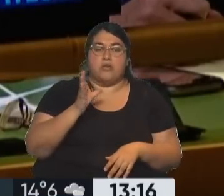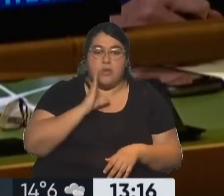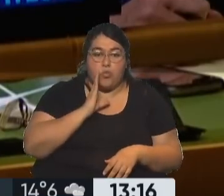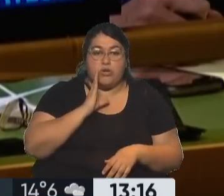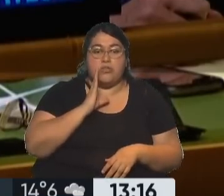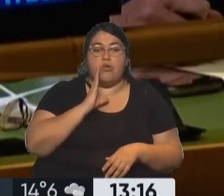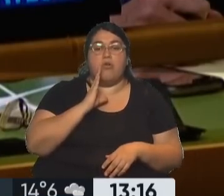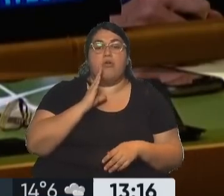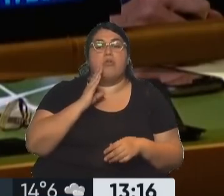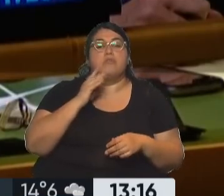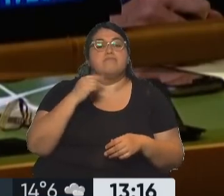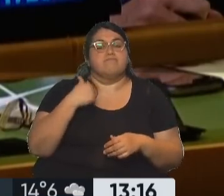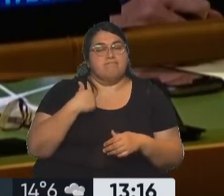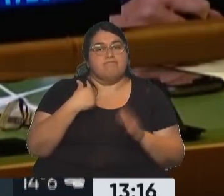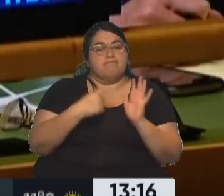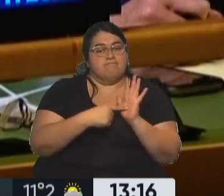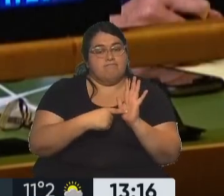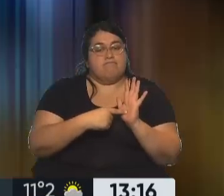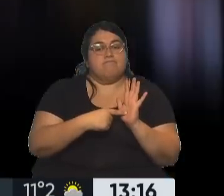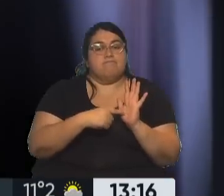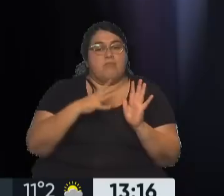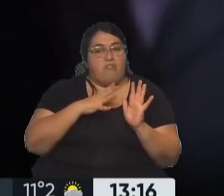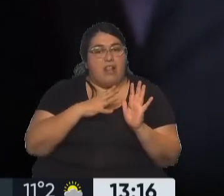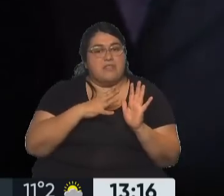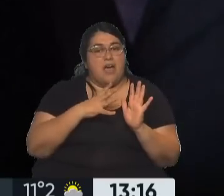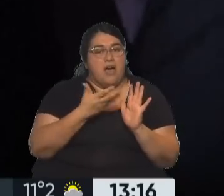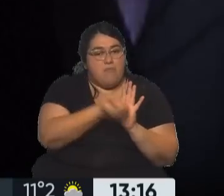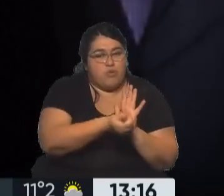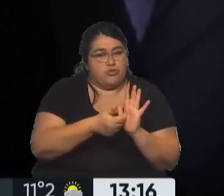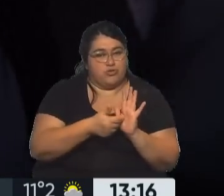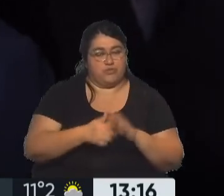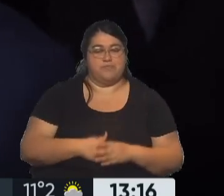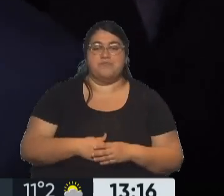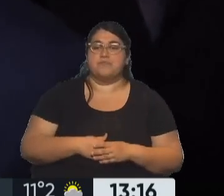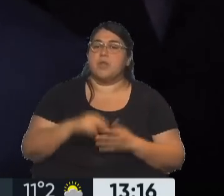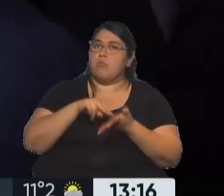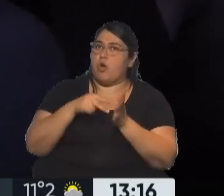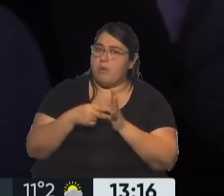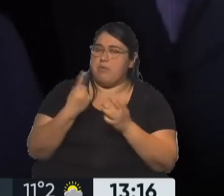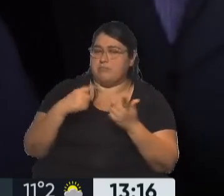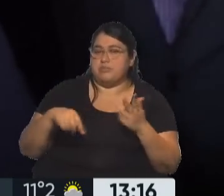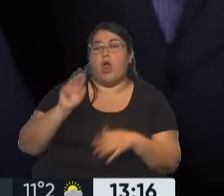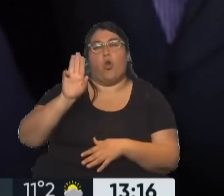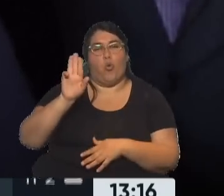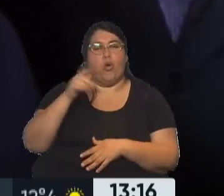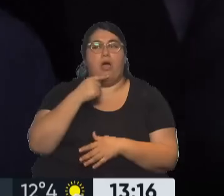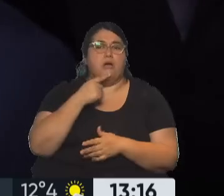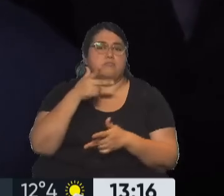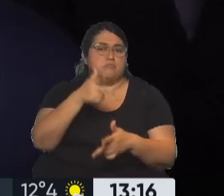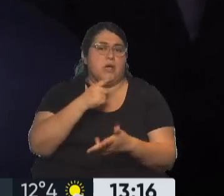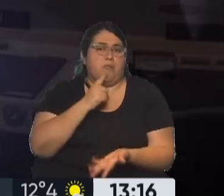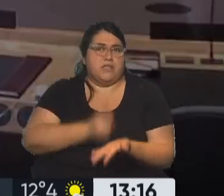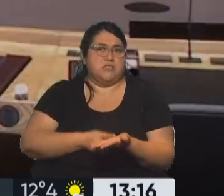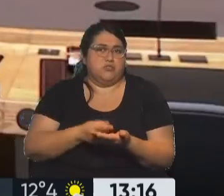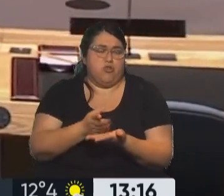States was pleased to co-sponsor this resolution. Vários problemas Lula, por su parte, parece decidido a no dejar caer